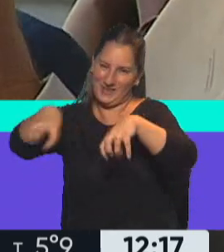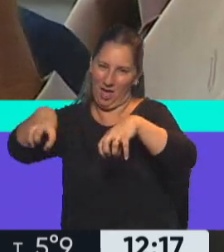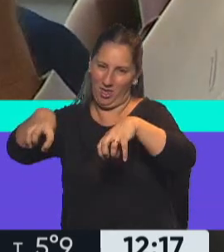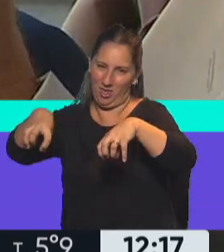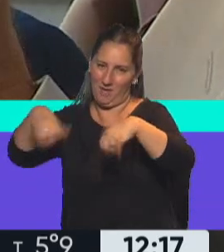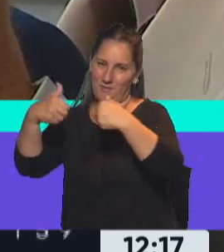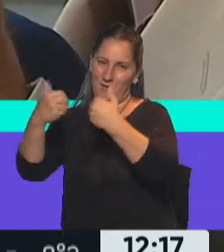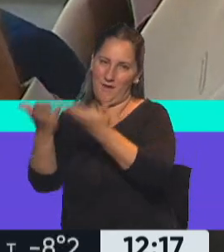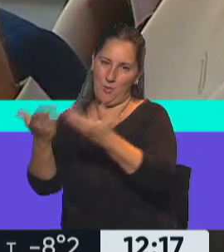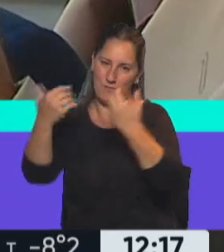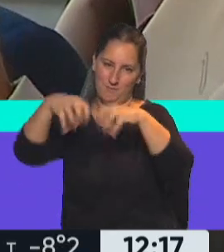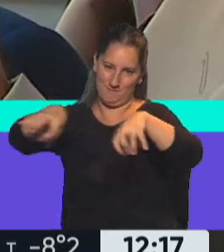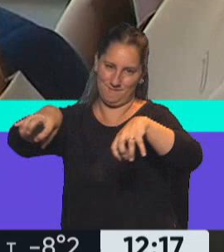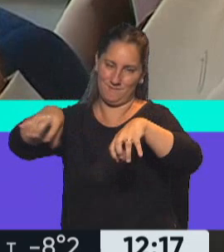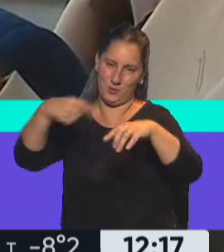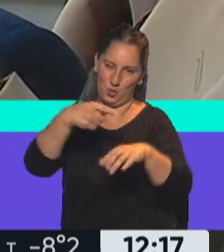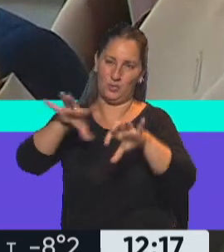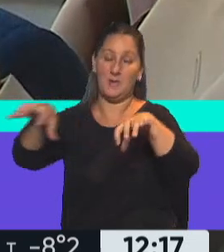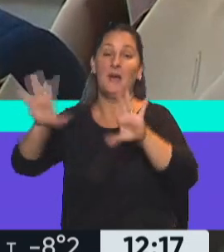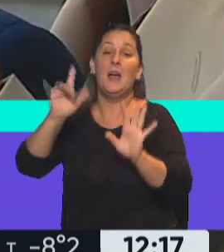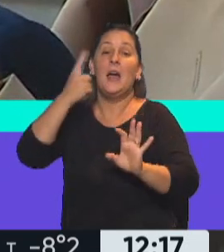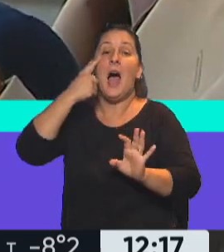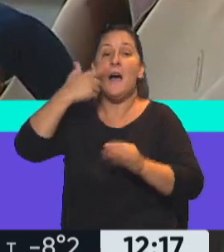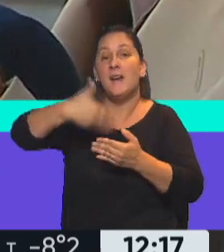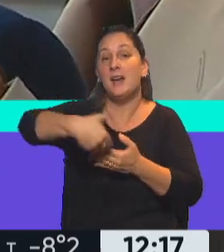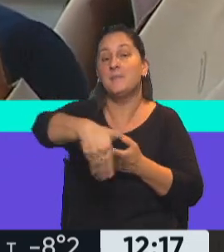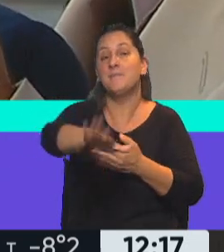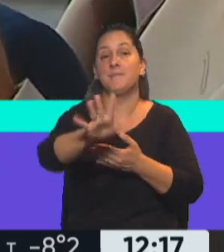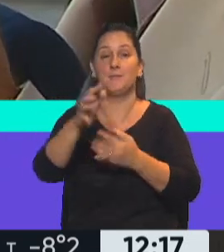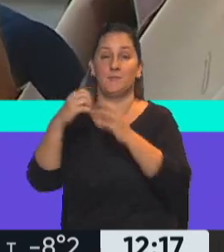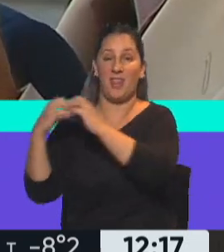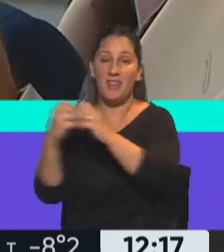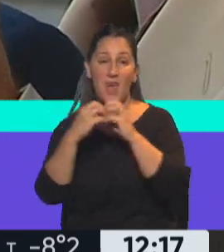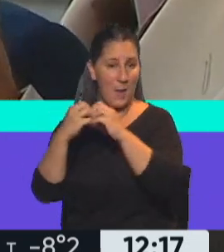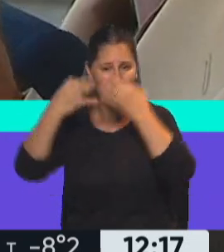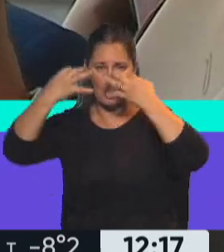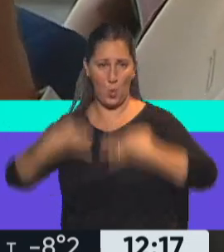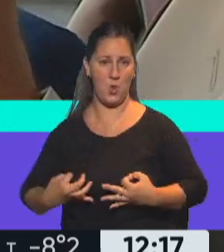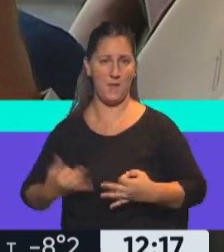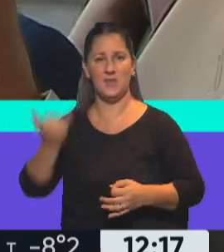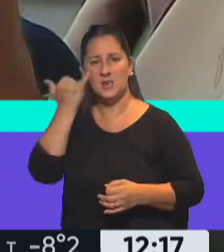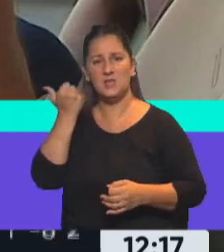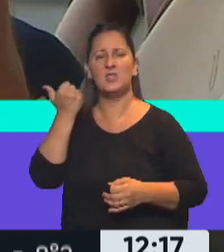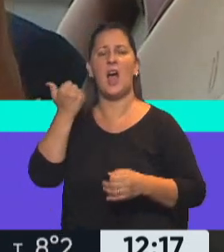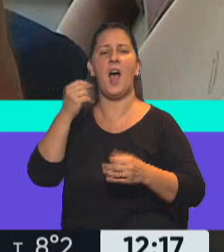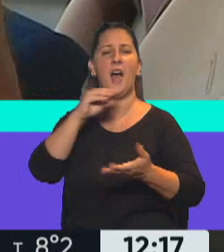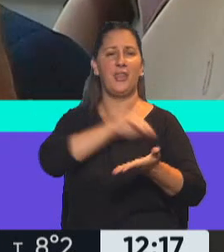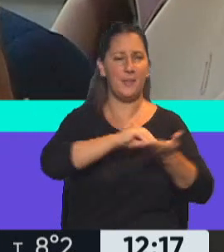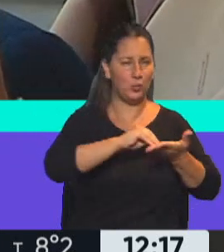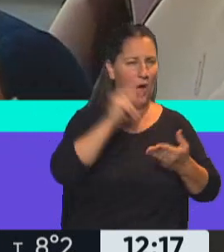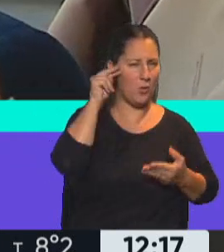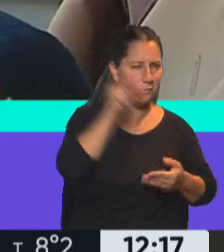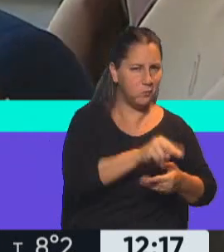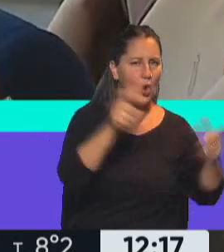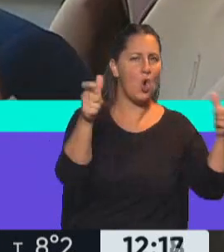¿verdad? Así que bueno, esperamos darle un tratamiento como corresponde. Ya estuvimos viendo todo el tema de diputados, también estuvo la